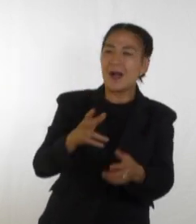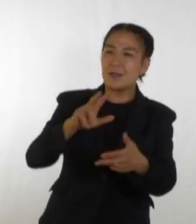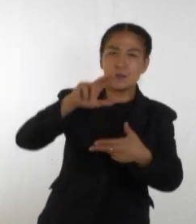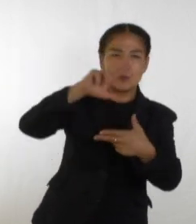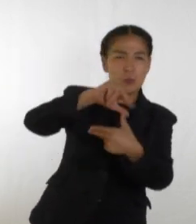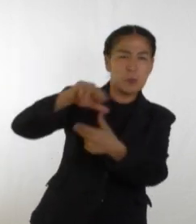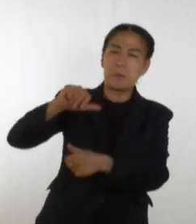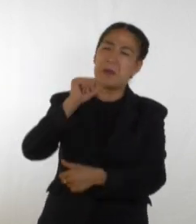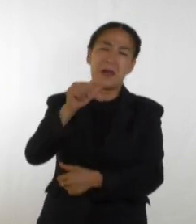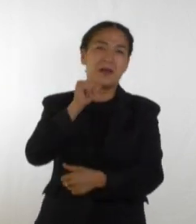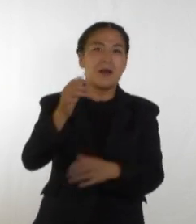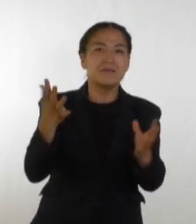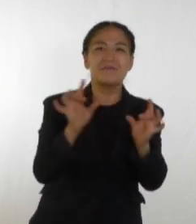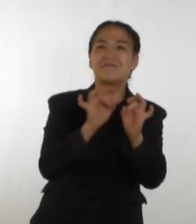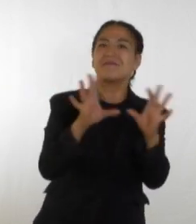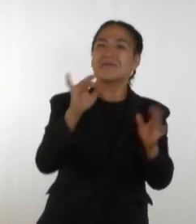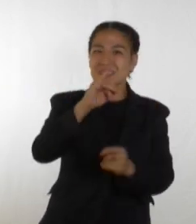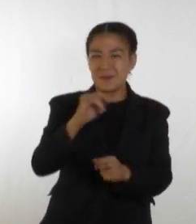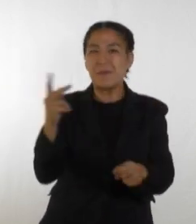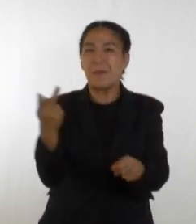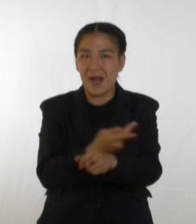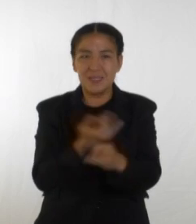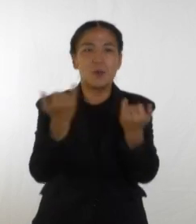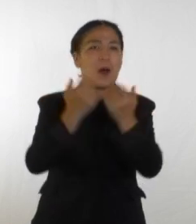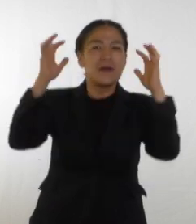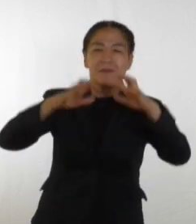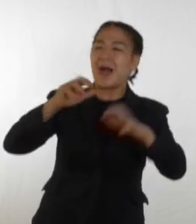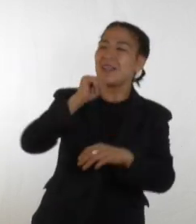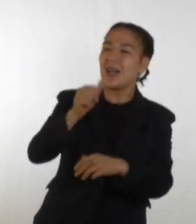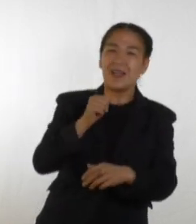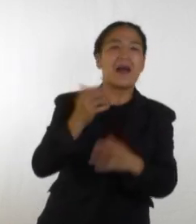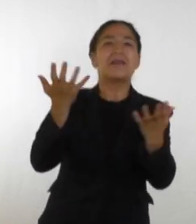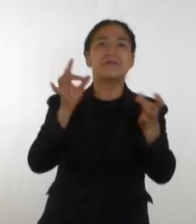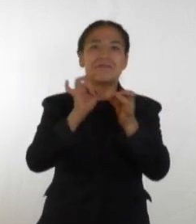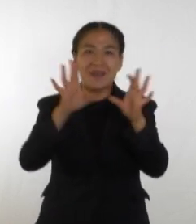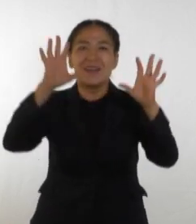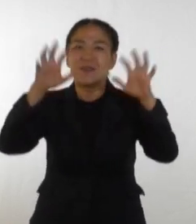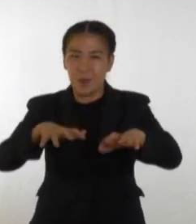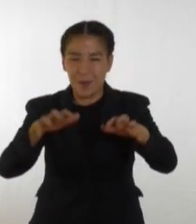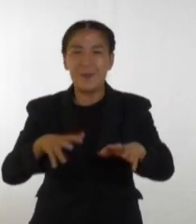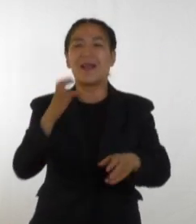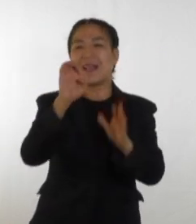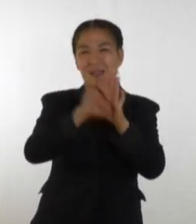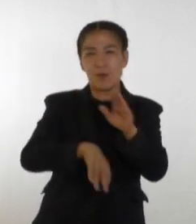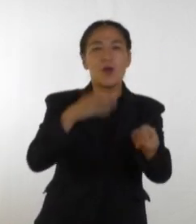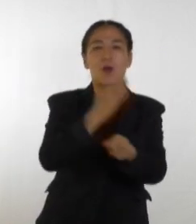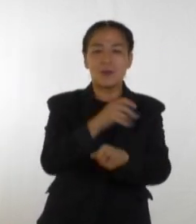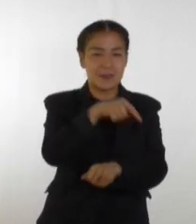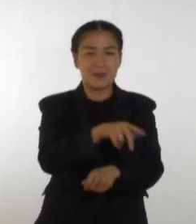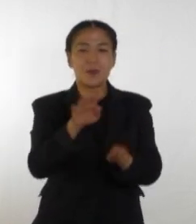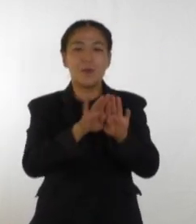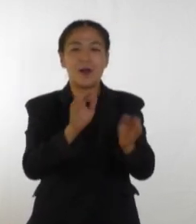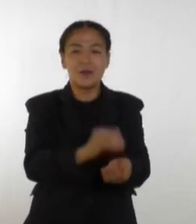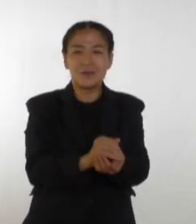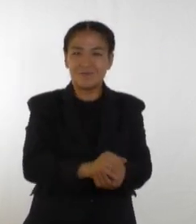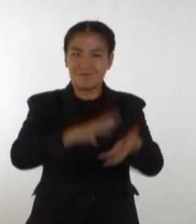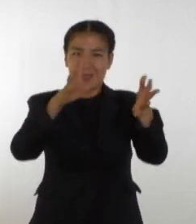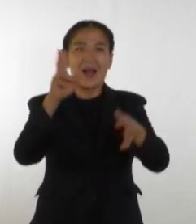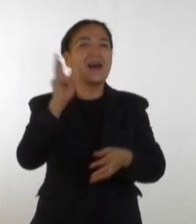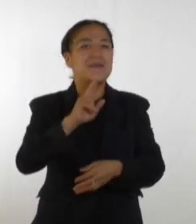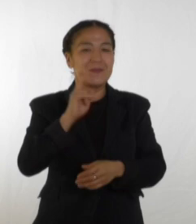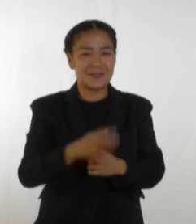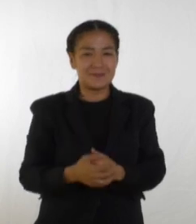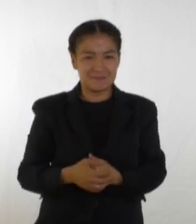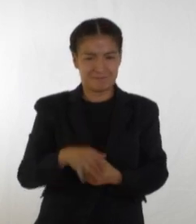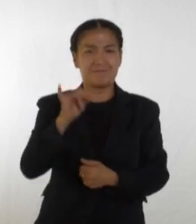los fenómenos nos dicen si son deterministas o aleatorios. Y para demostrarlo ahora vamos a elaborar un dado que siempre caiga de un